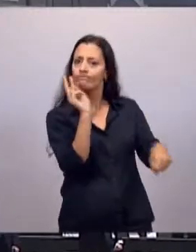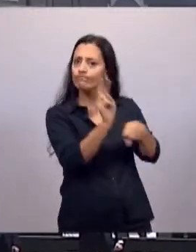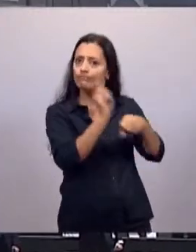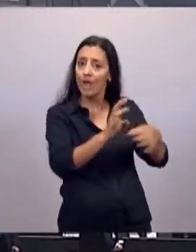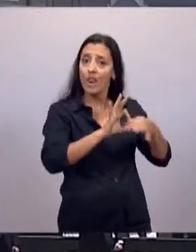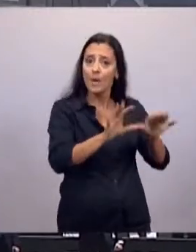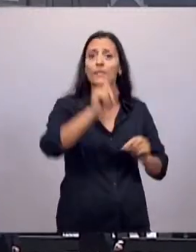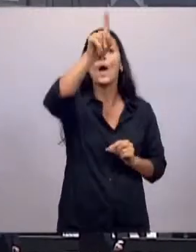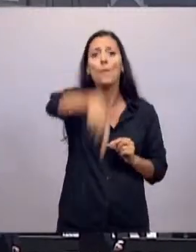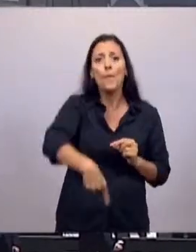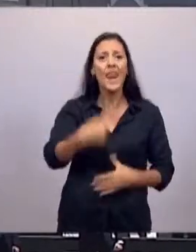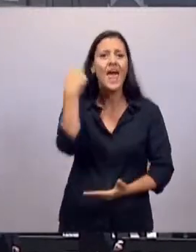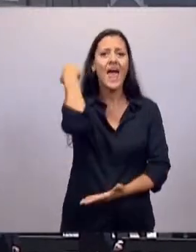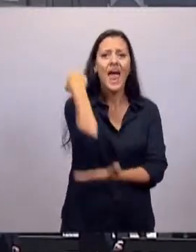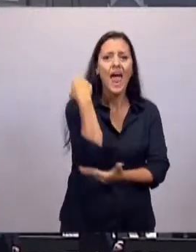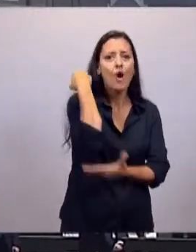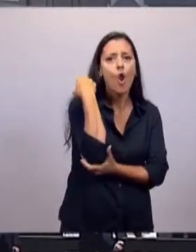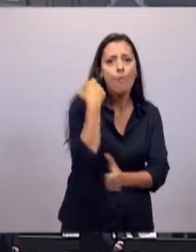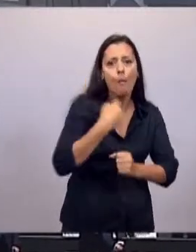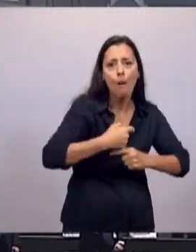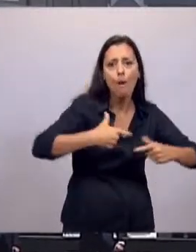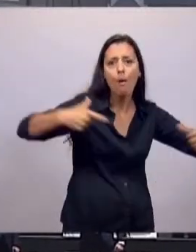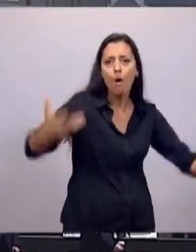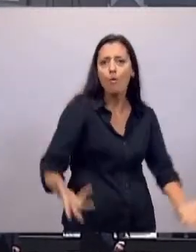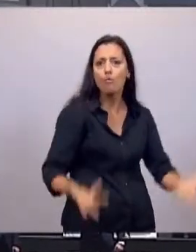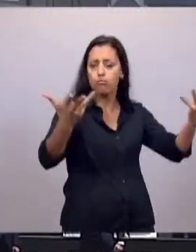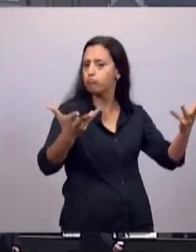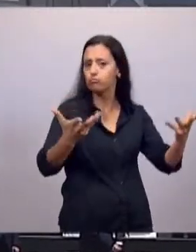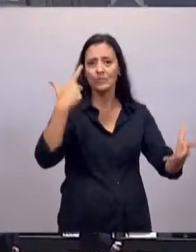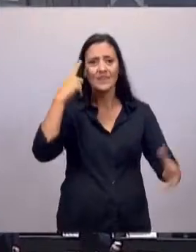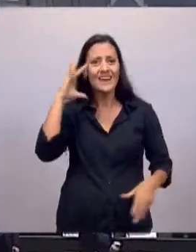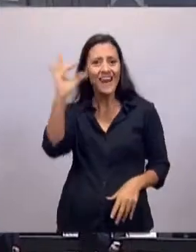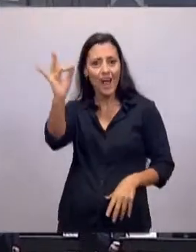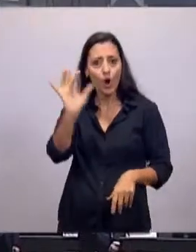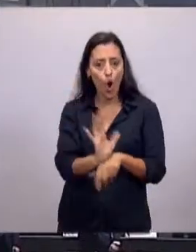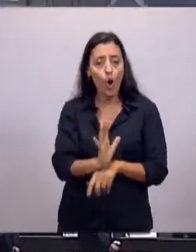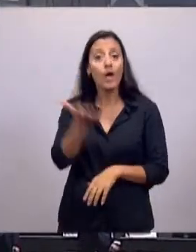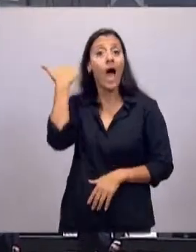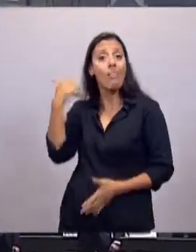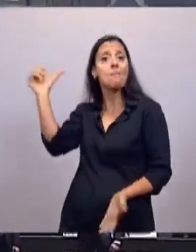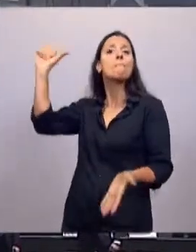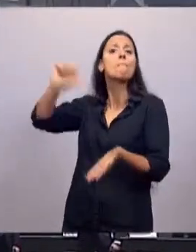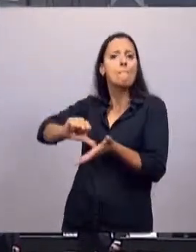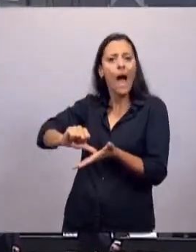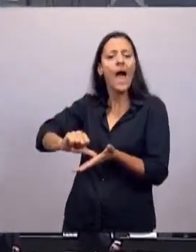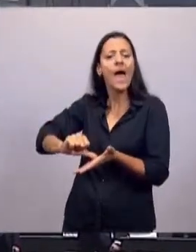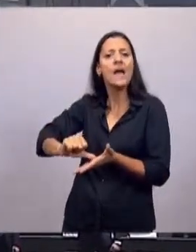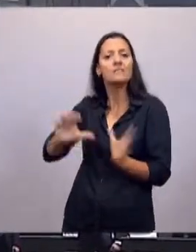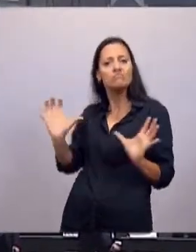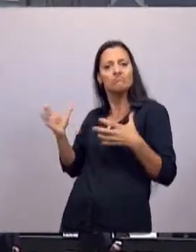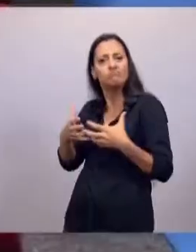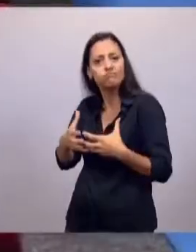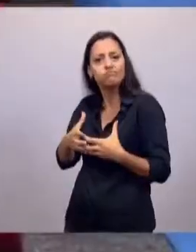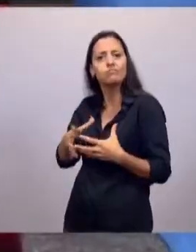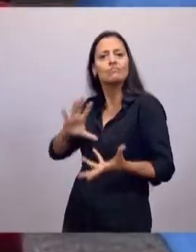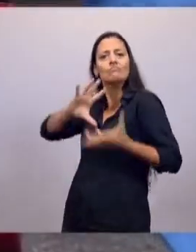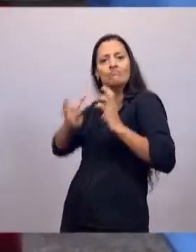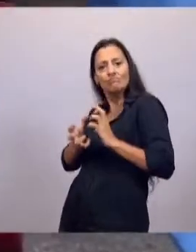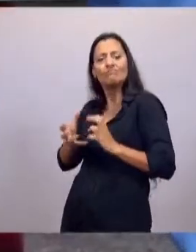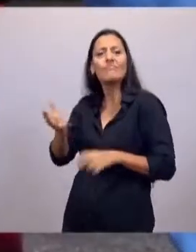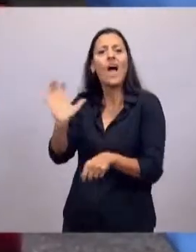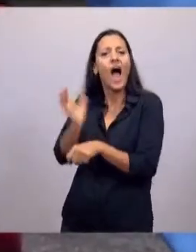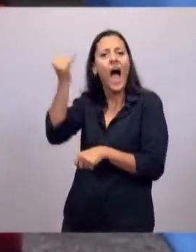expansión económica más impresionante de nuestra historia. De ser un país de bárbaros enfrascados en una guerra sin